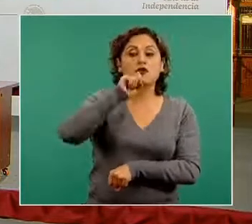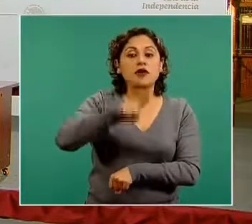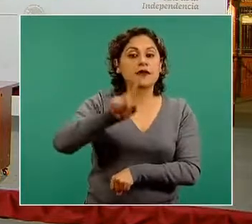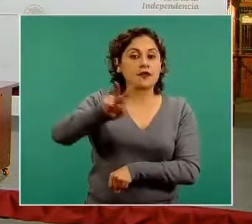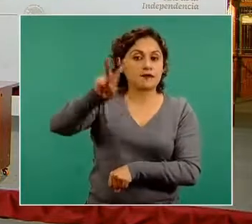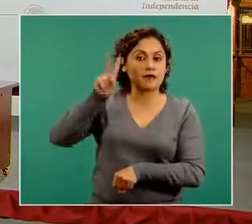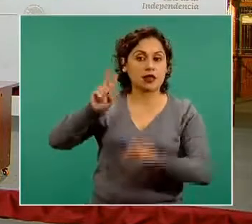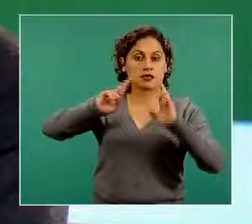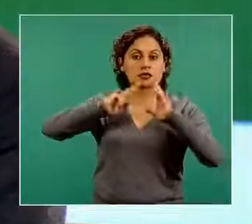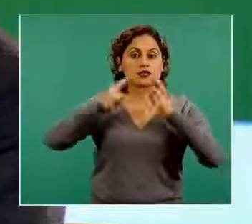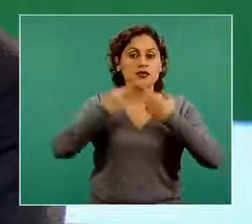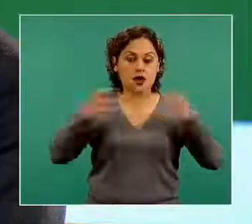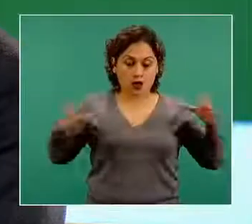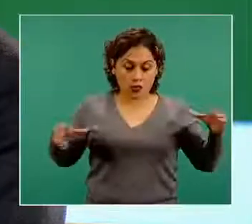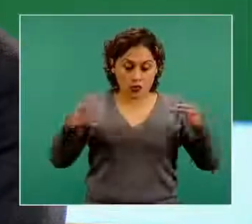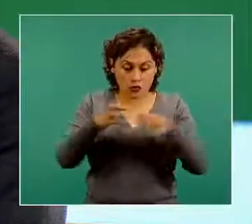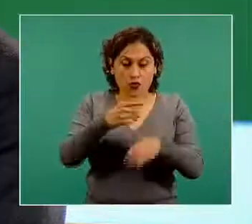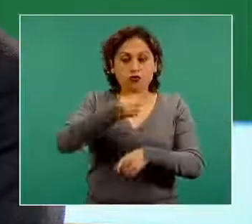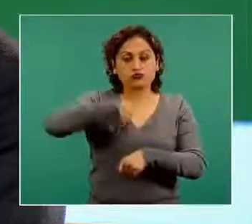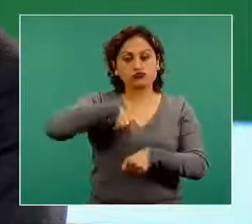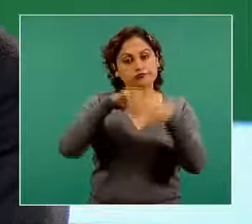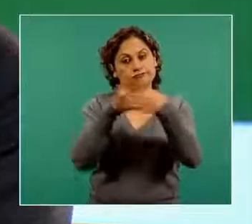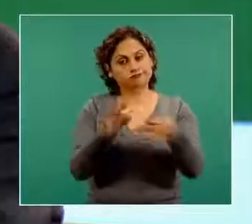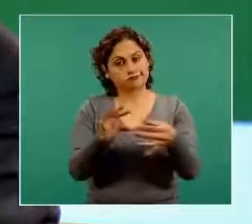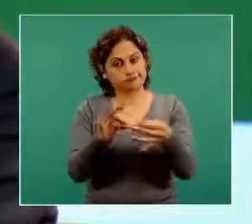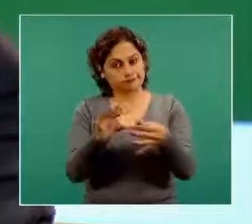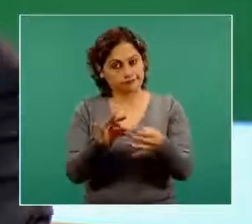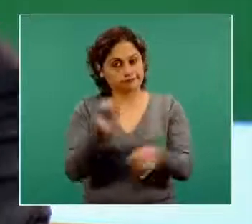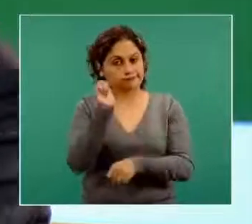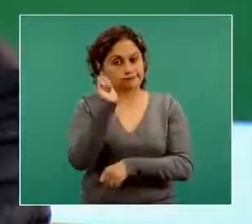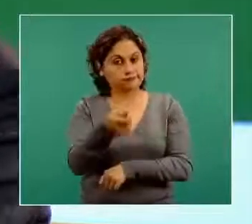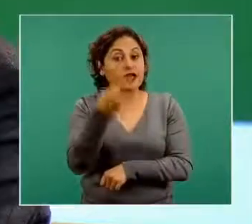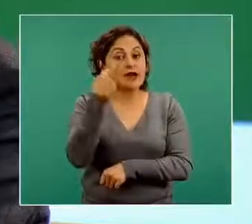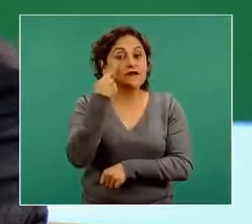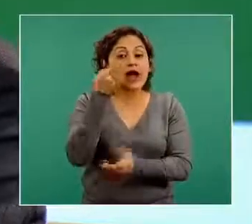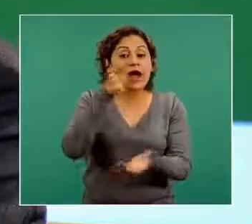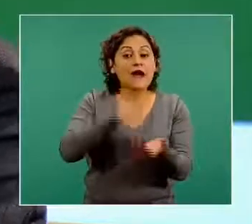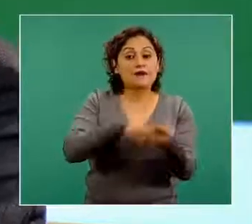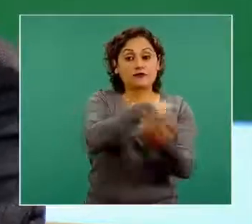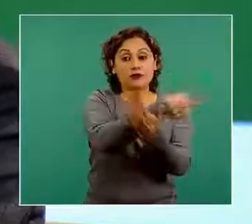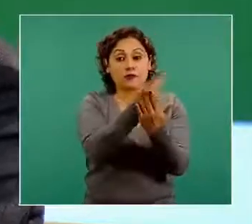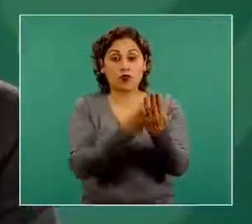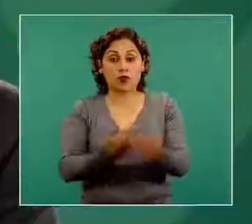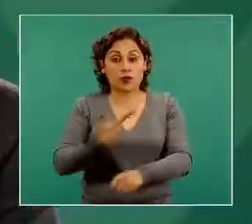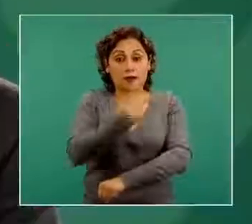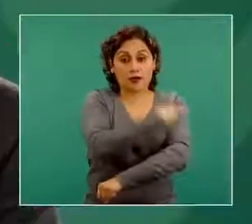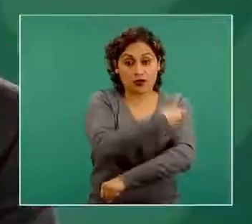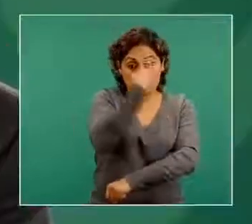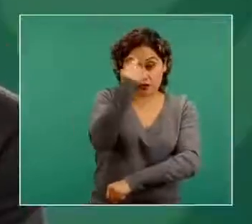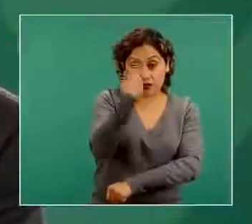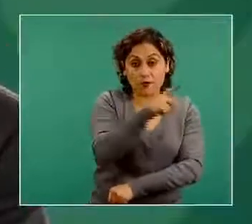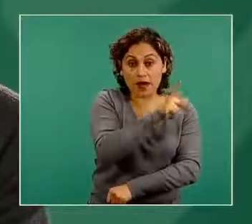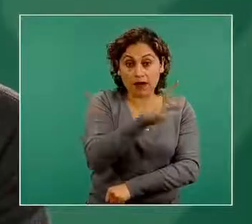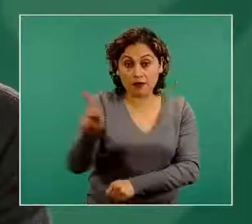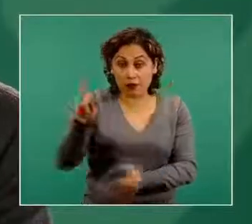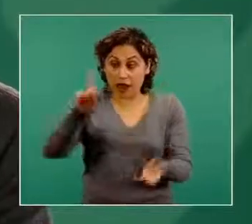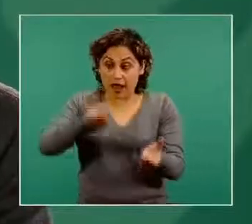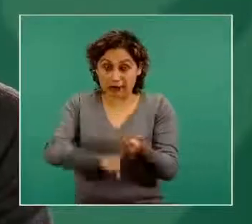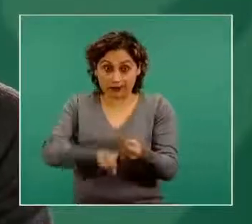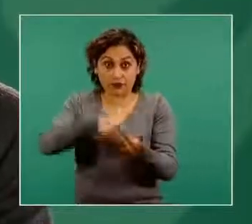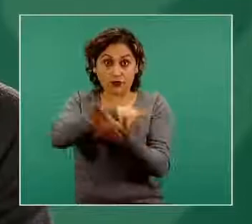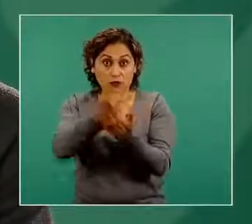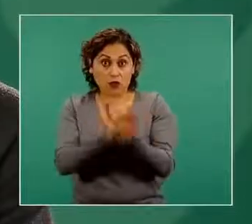pasado. No es un operativo propio del programa de vacunación universal porque no es vacunación